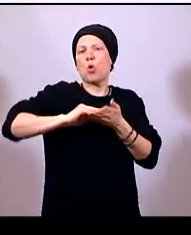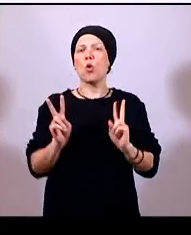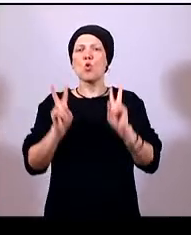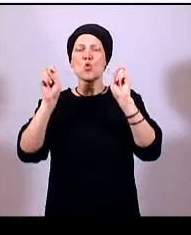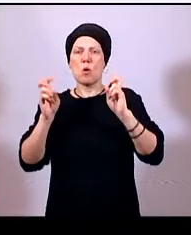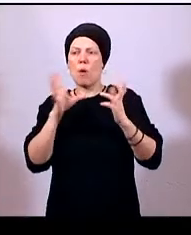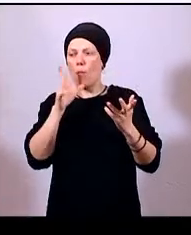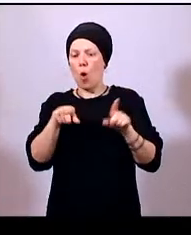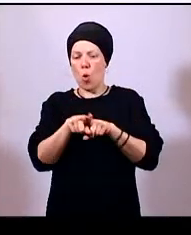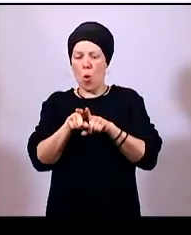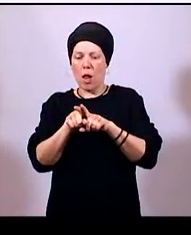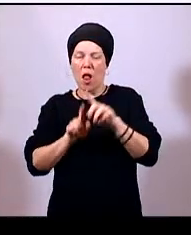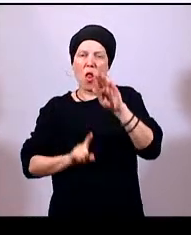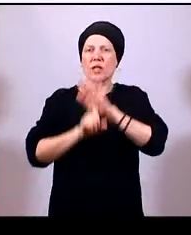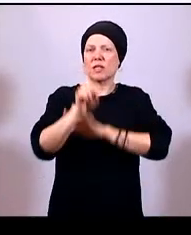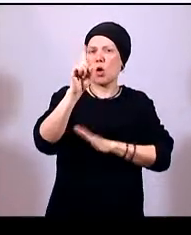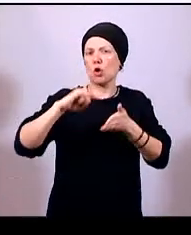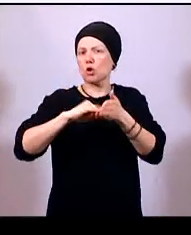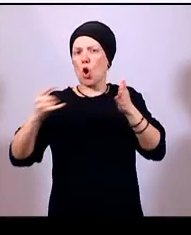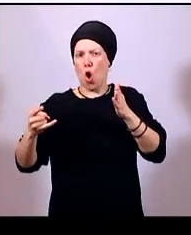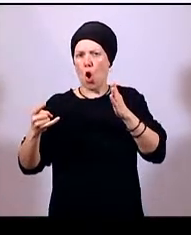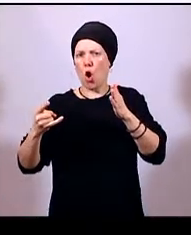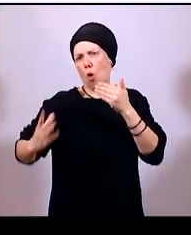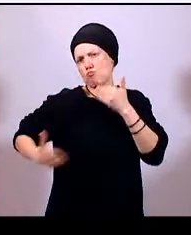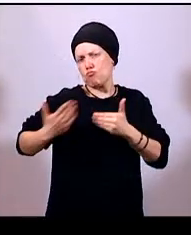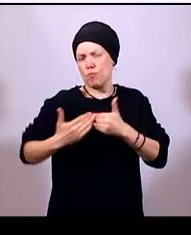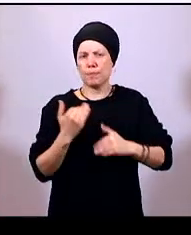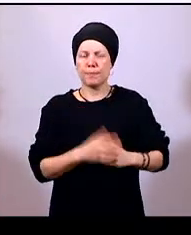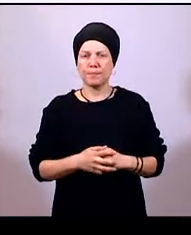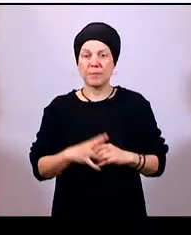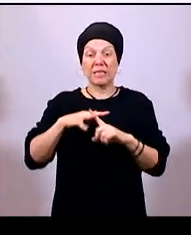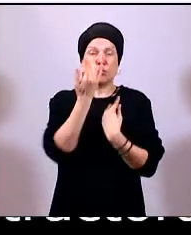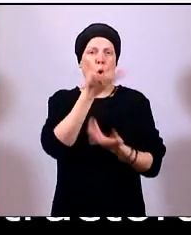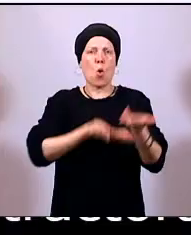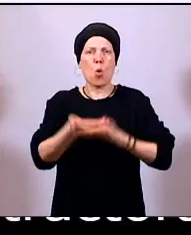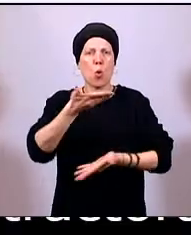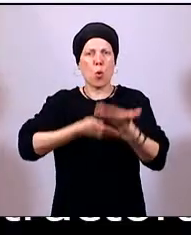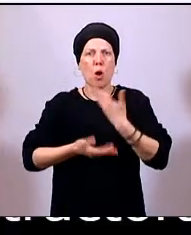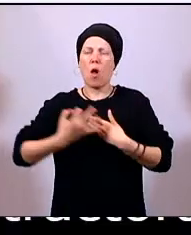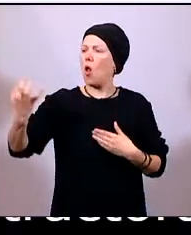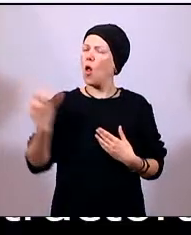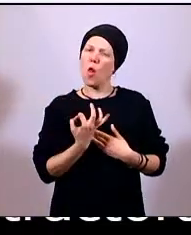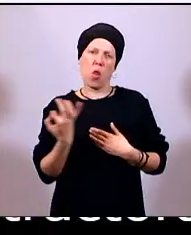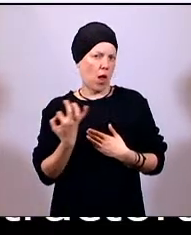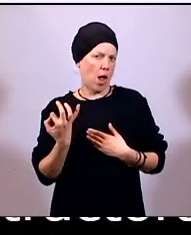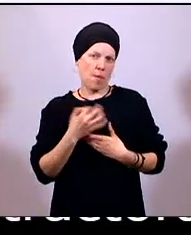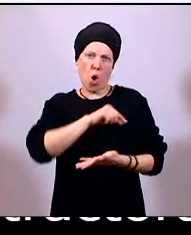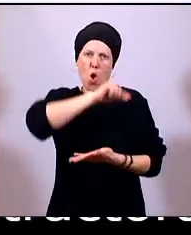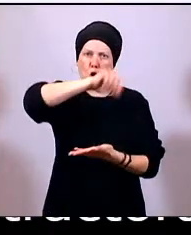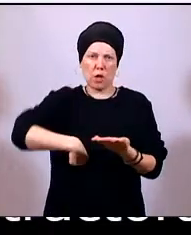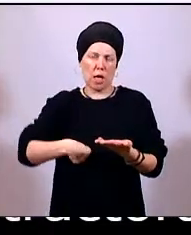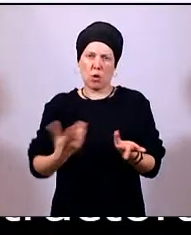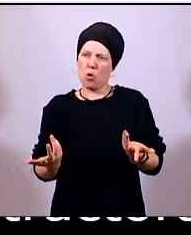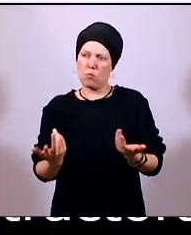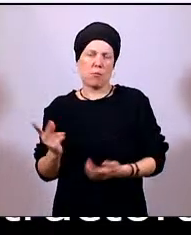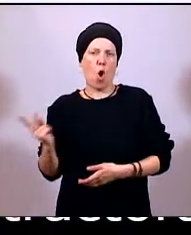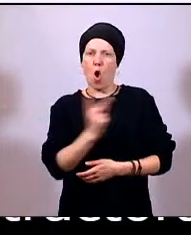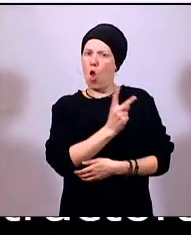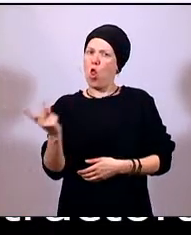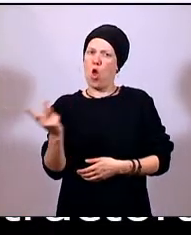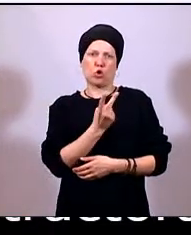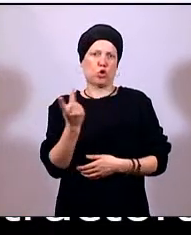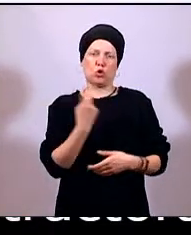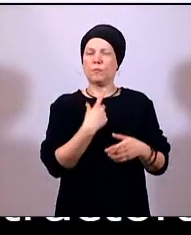en desarrollos tecnológicos avanzados. El marco de colaboración debe estar sustentado en un contrato o convenio firmado entre la